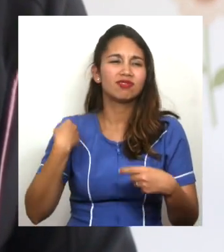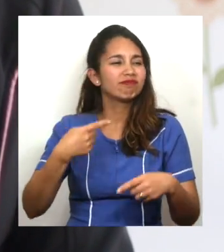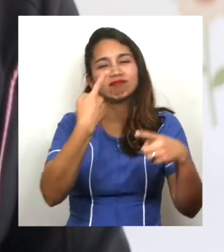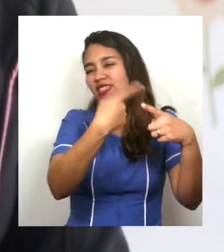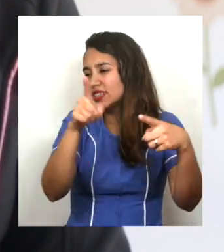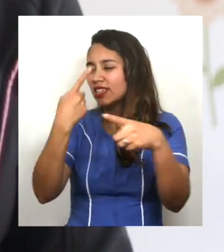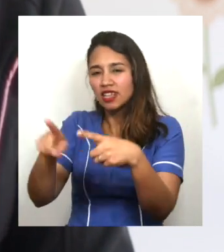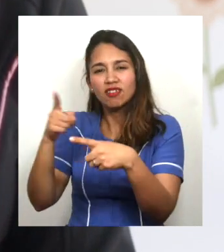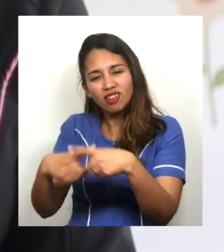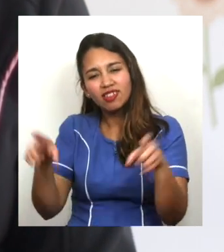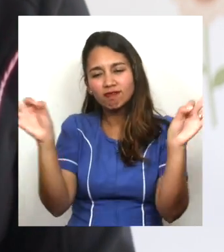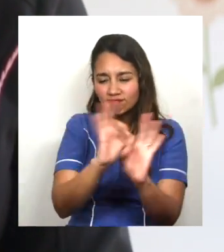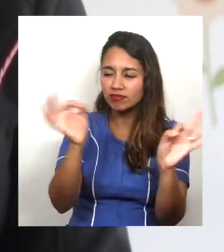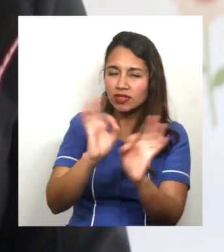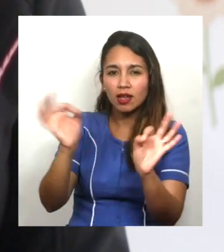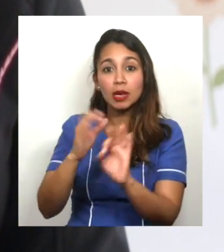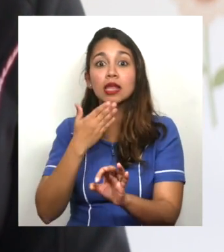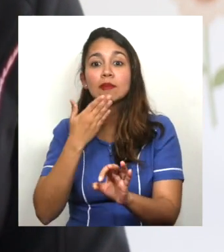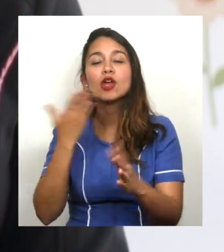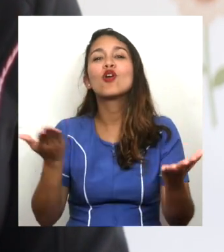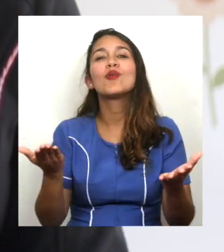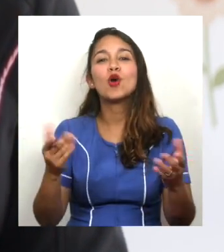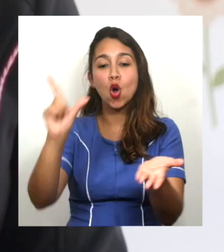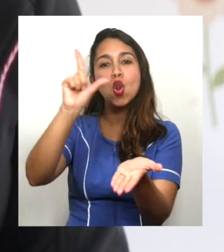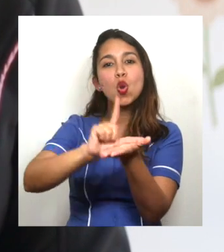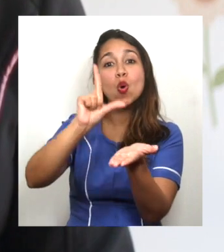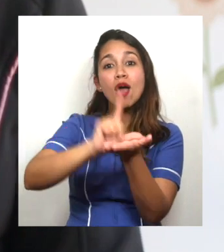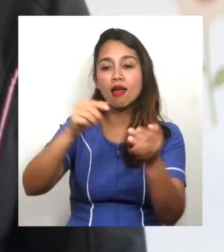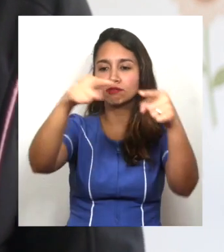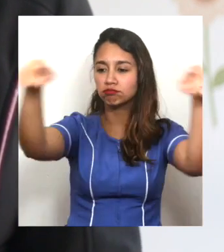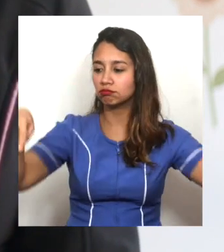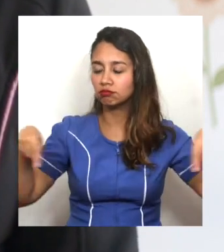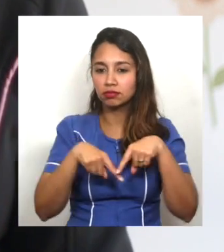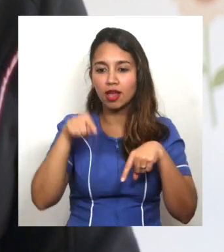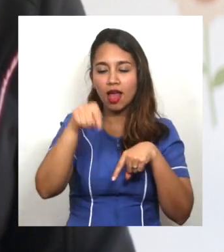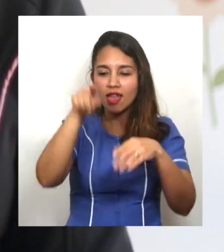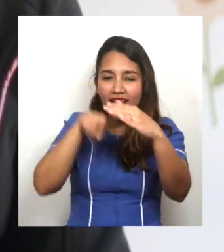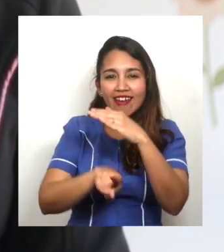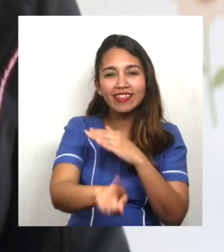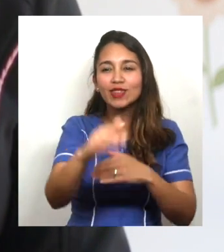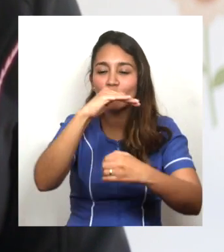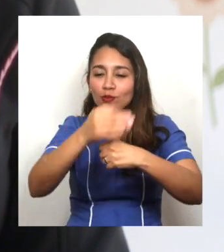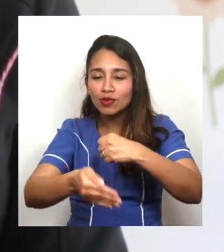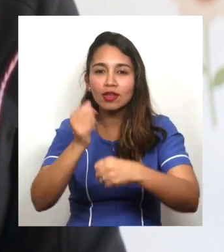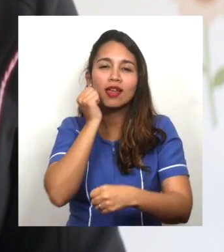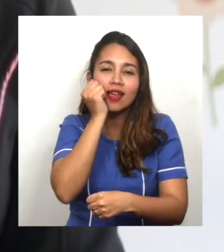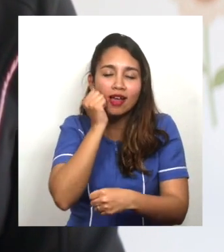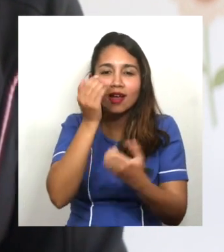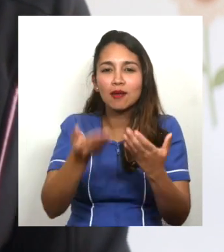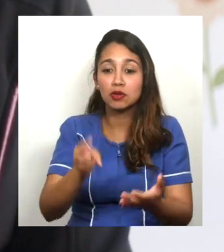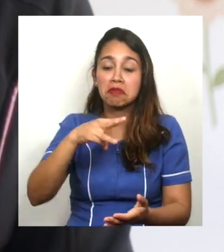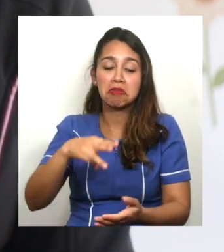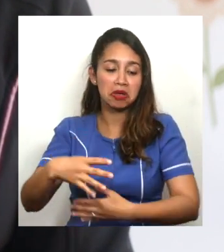hemos implementado distintas estrategias. Disponemos de un lactario, vale decir, un espacio físico protegido y